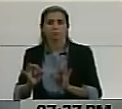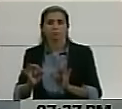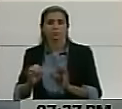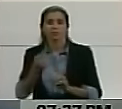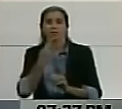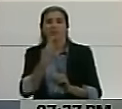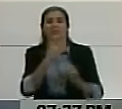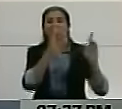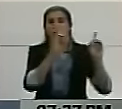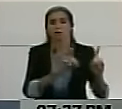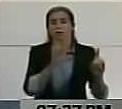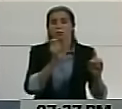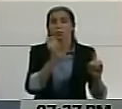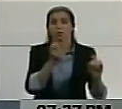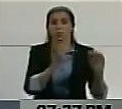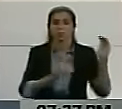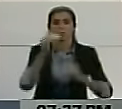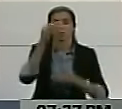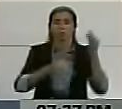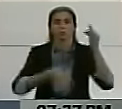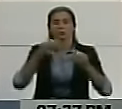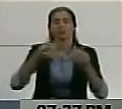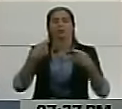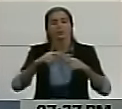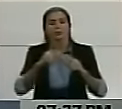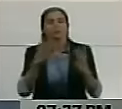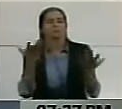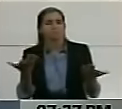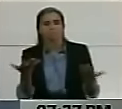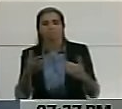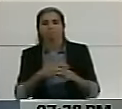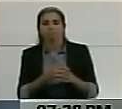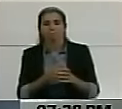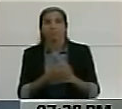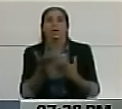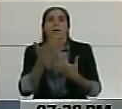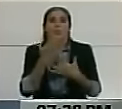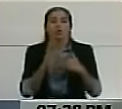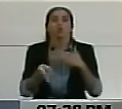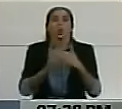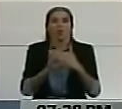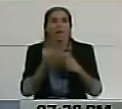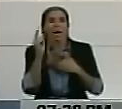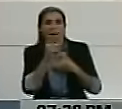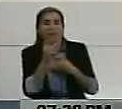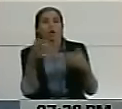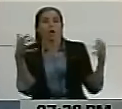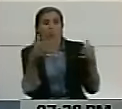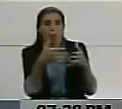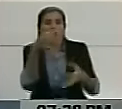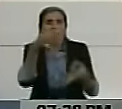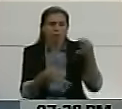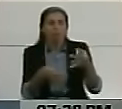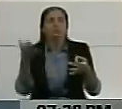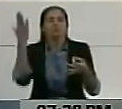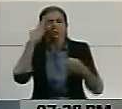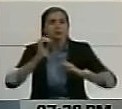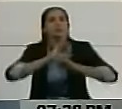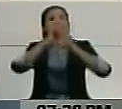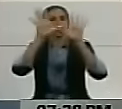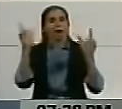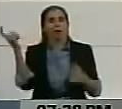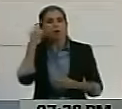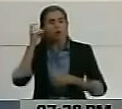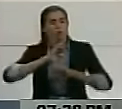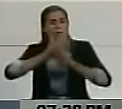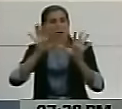apelar también a la sensatez. Si todavía en el Tribunal Supremo hay personas que tienen sensatez,